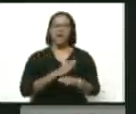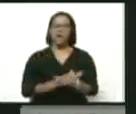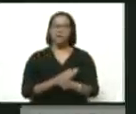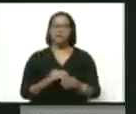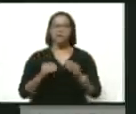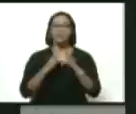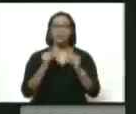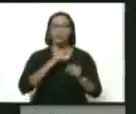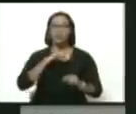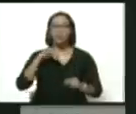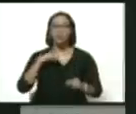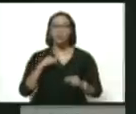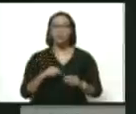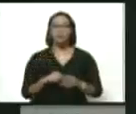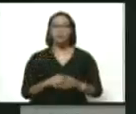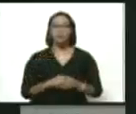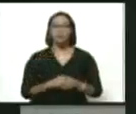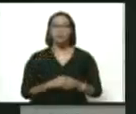todos nosotros.